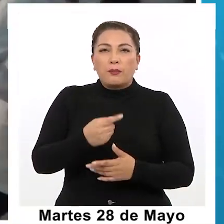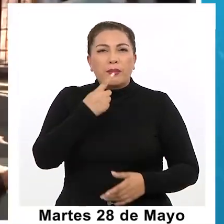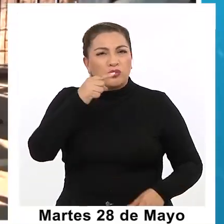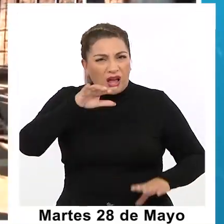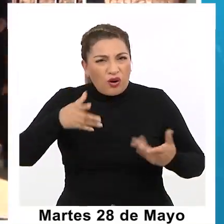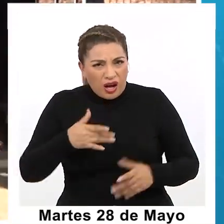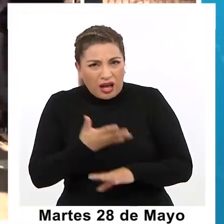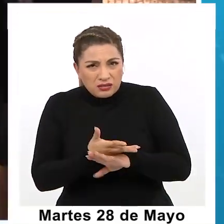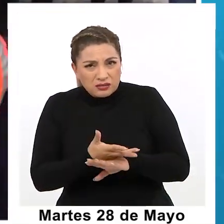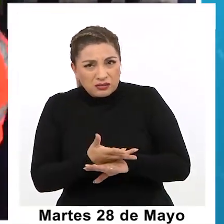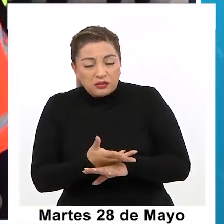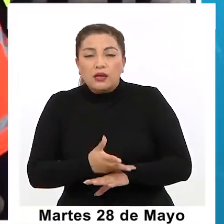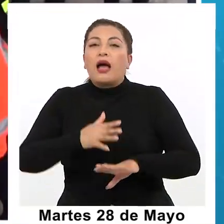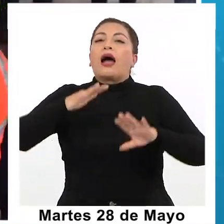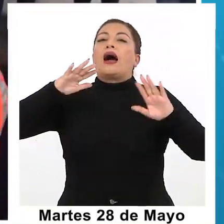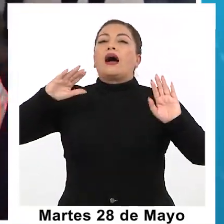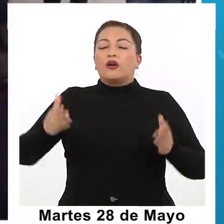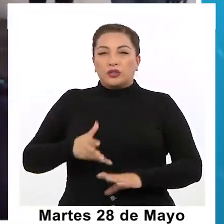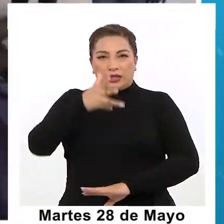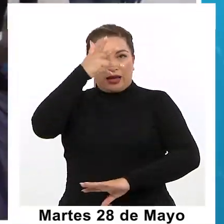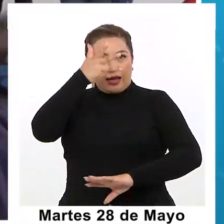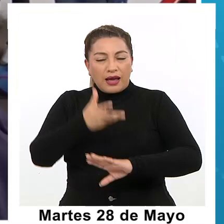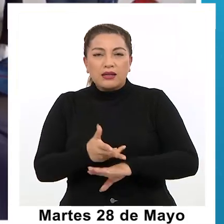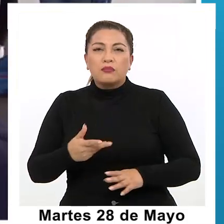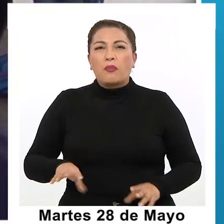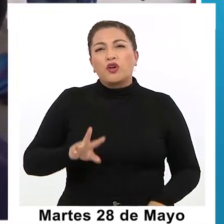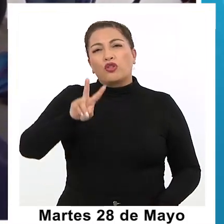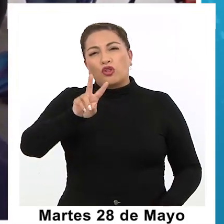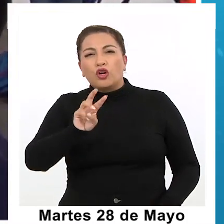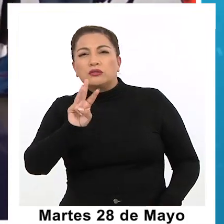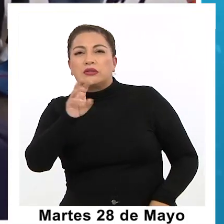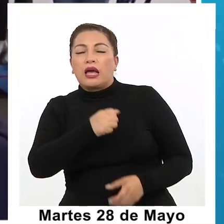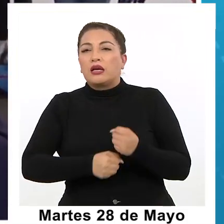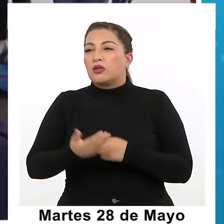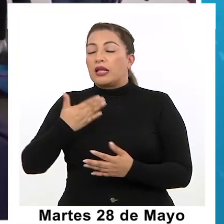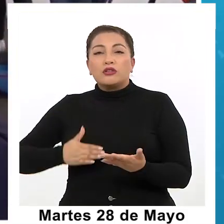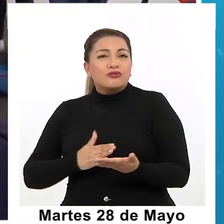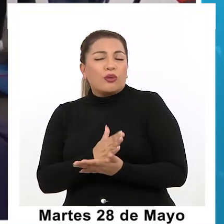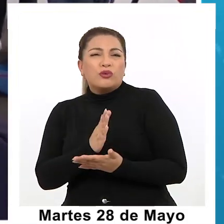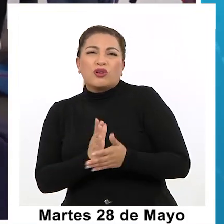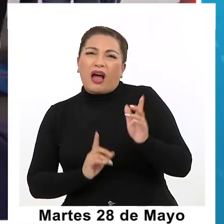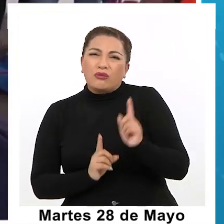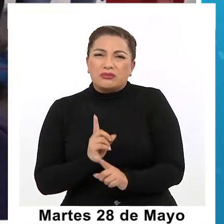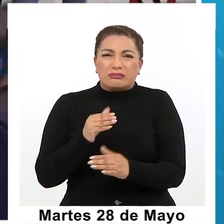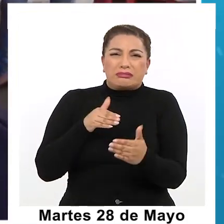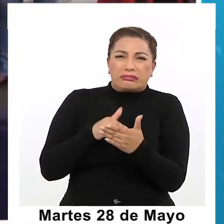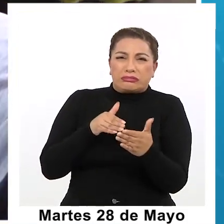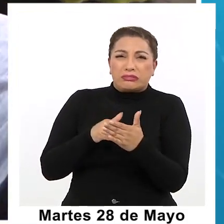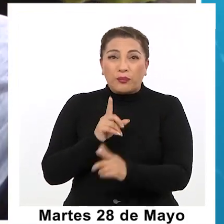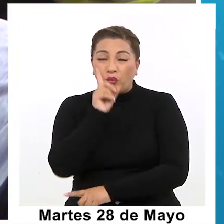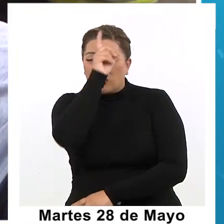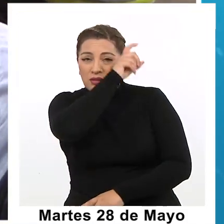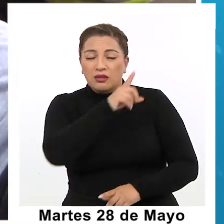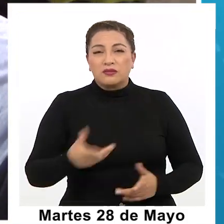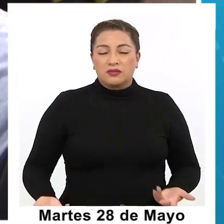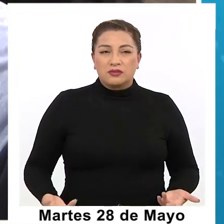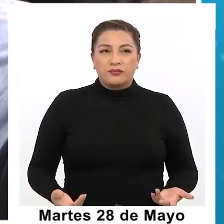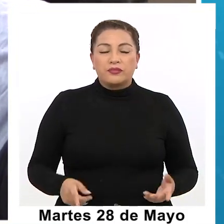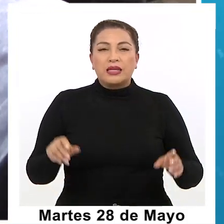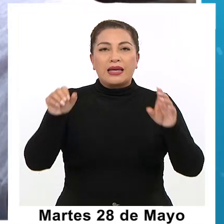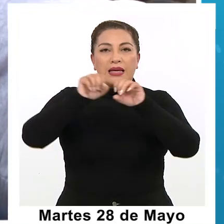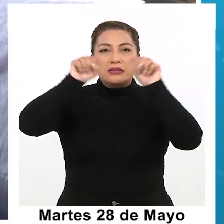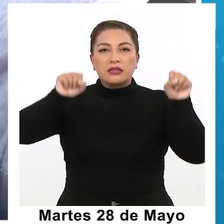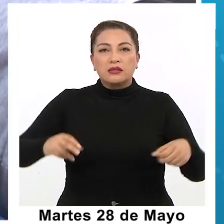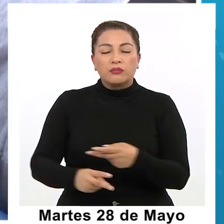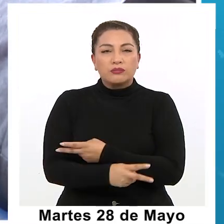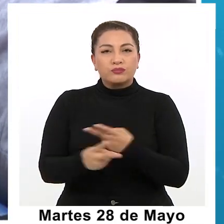ahora? Ahora se ha ido instalando hace ya 2, 3 años con mucha dificultad porque el sistema